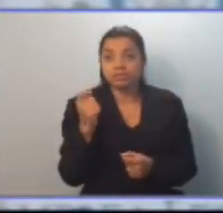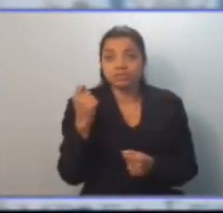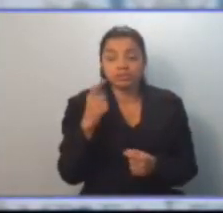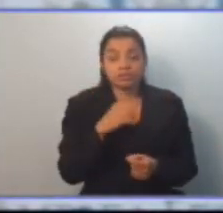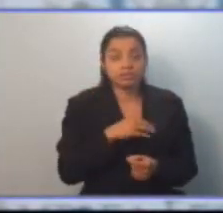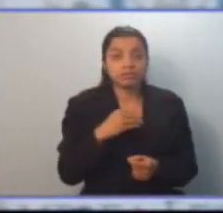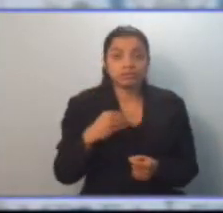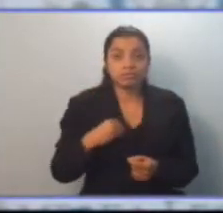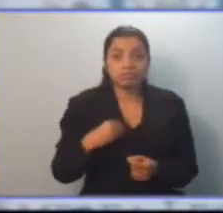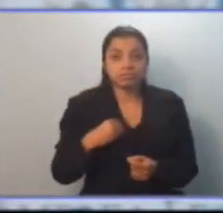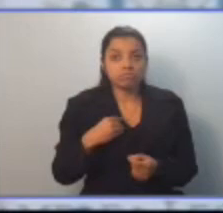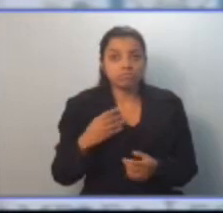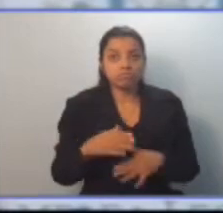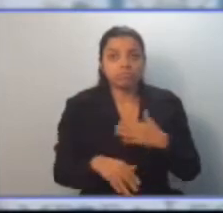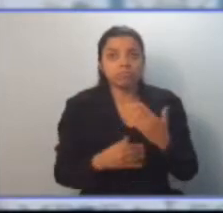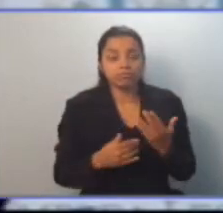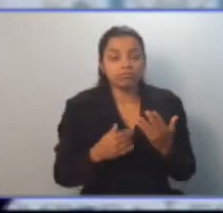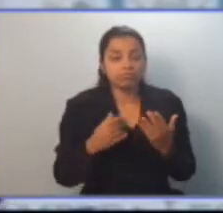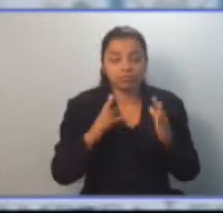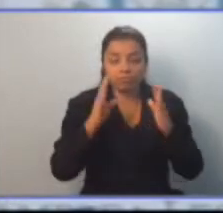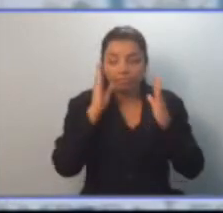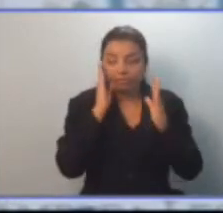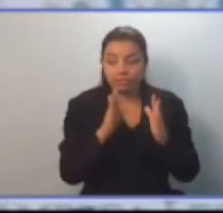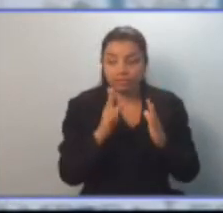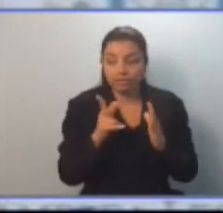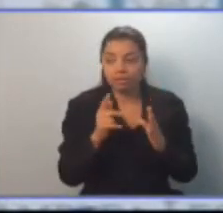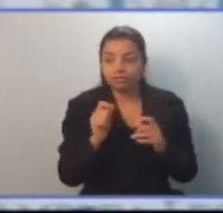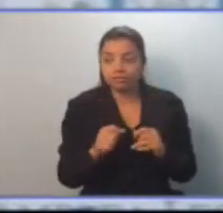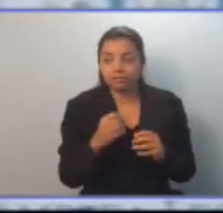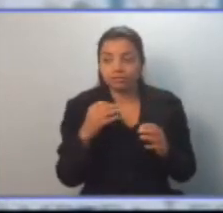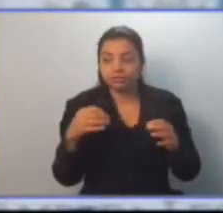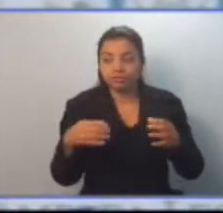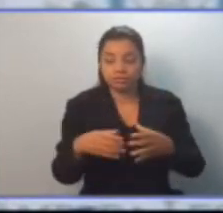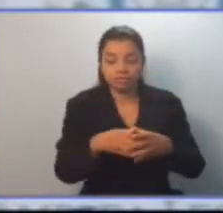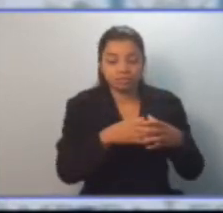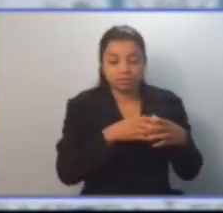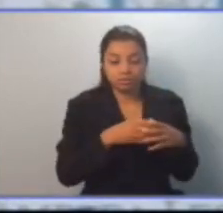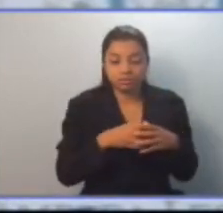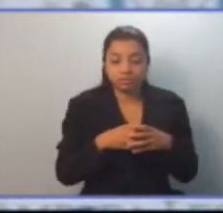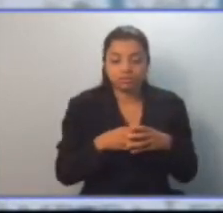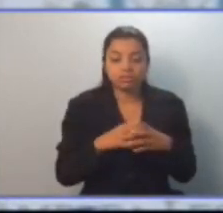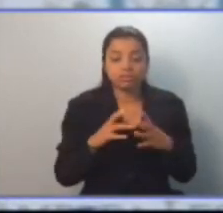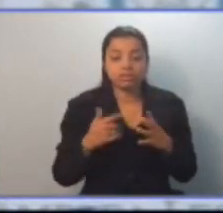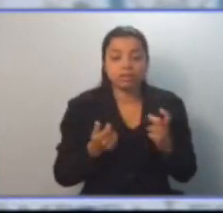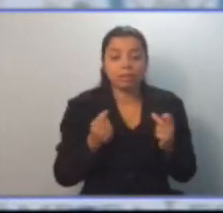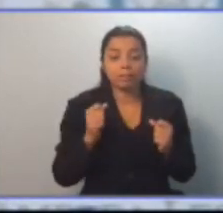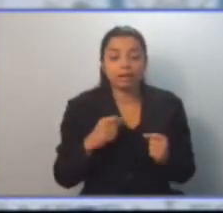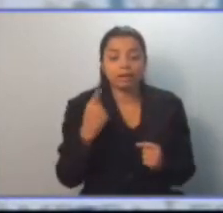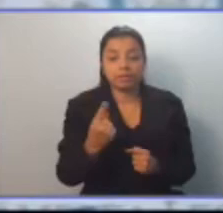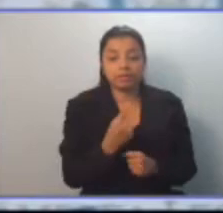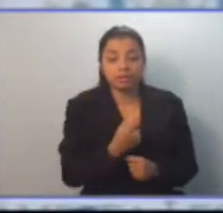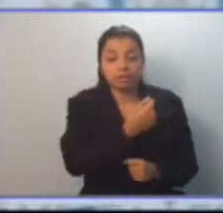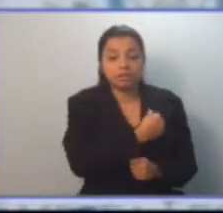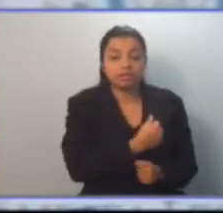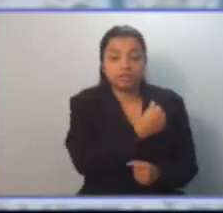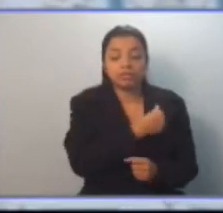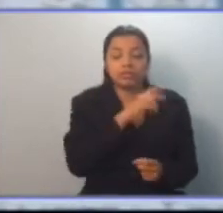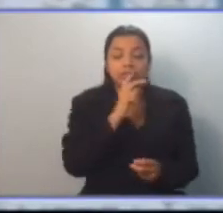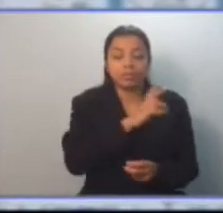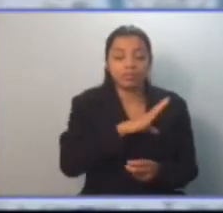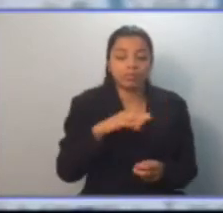médicos forenses, la atención en crisis, que ahí entrarían los equipos multidisciplinarios para atender a esas víctimas de violencia